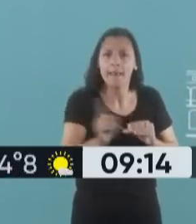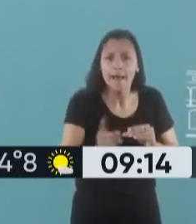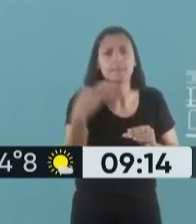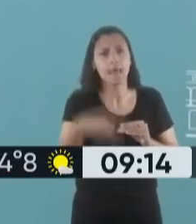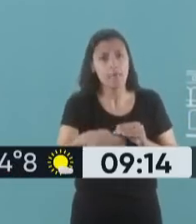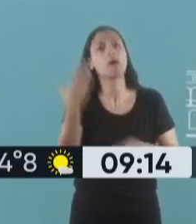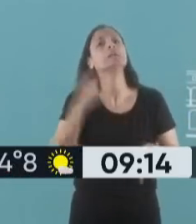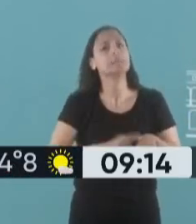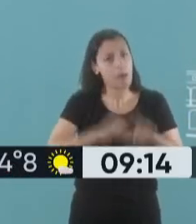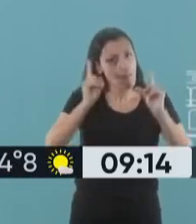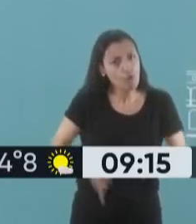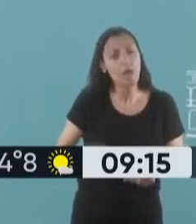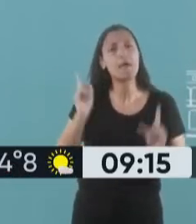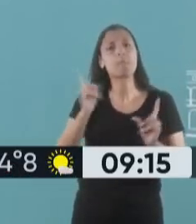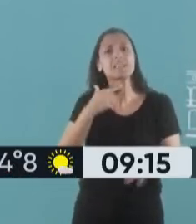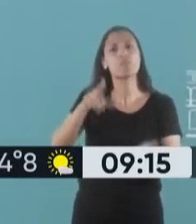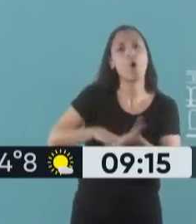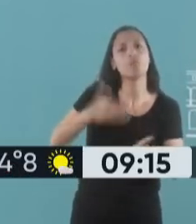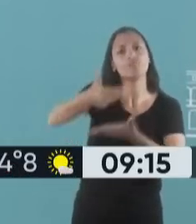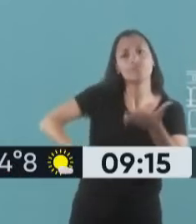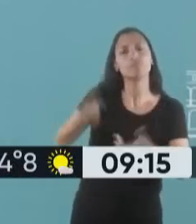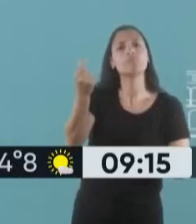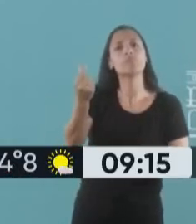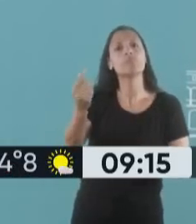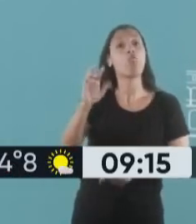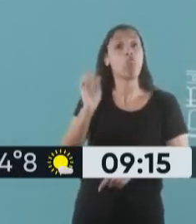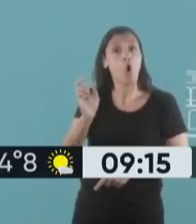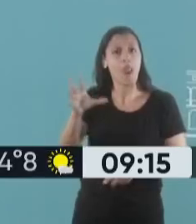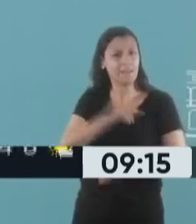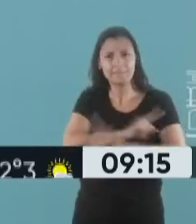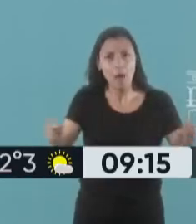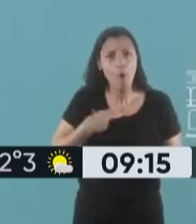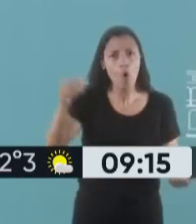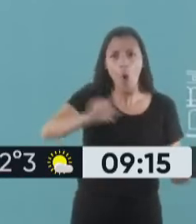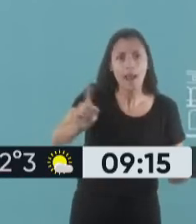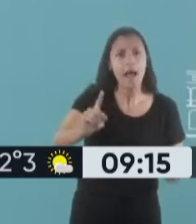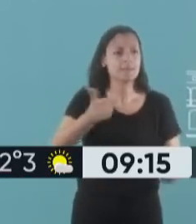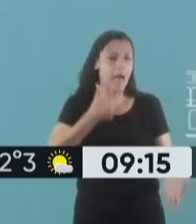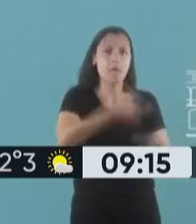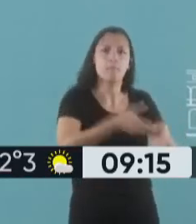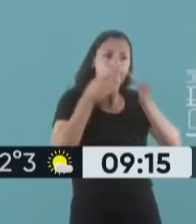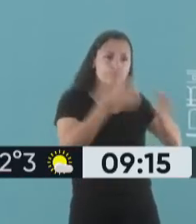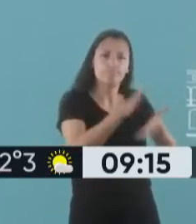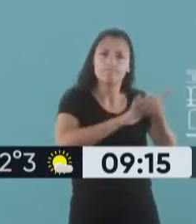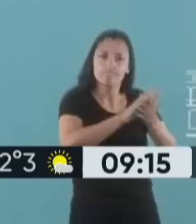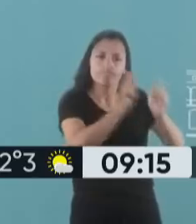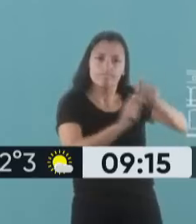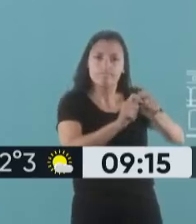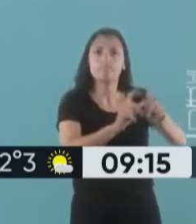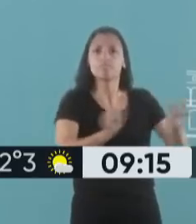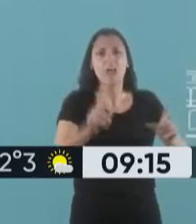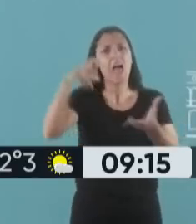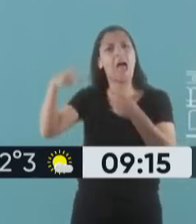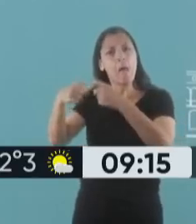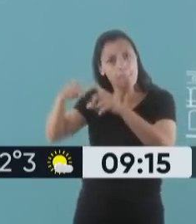estuvieron dolarizadas y eso tampoco les ayudó, evidentemente, a invertir. Las empresas generan ganancias, las empresas no tienen problemas para invertir,